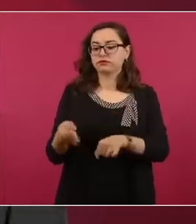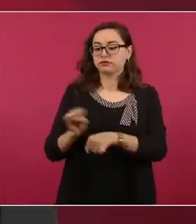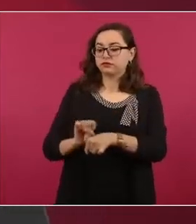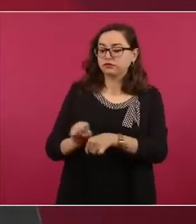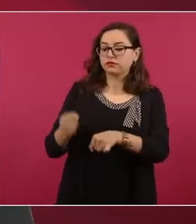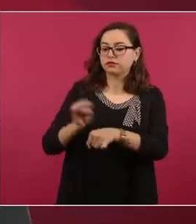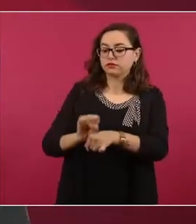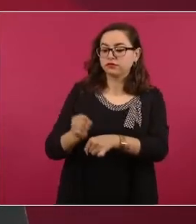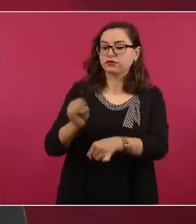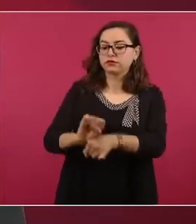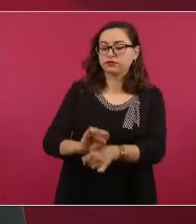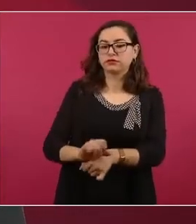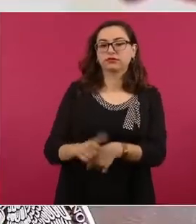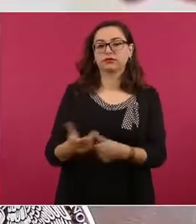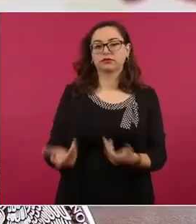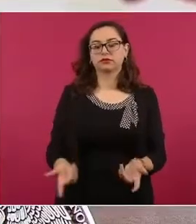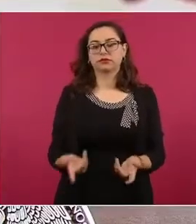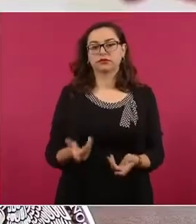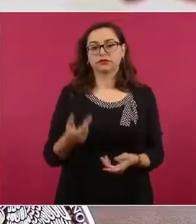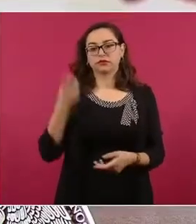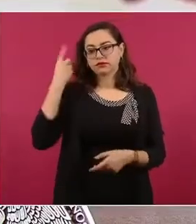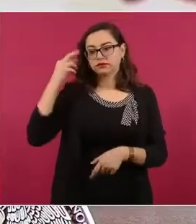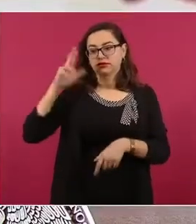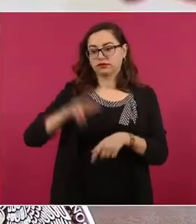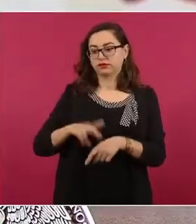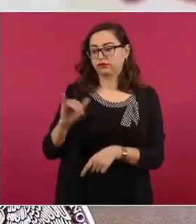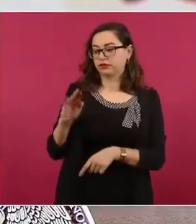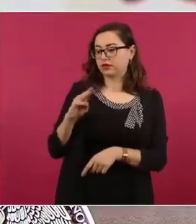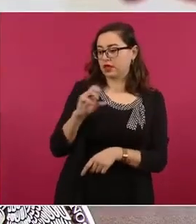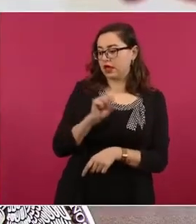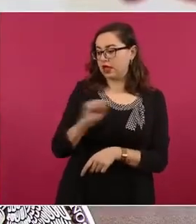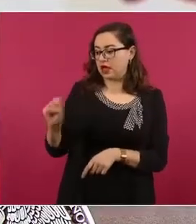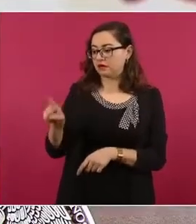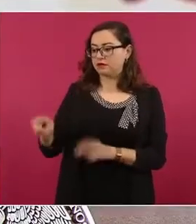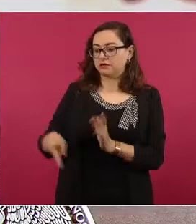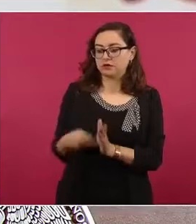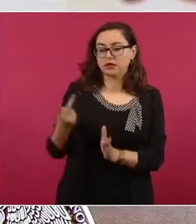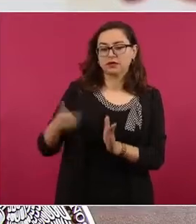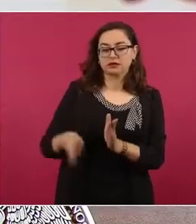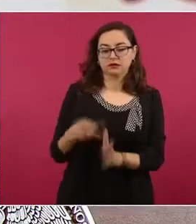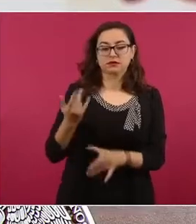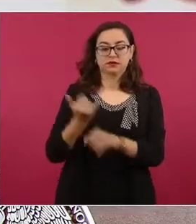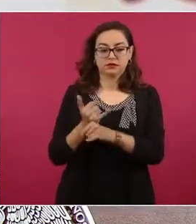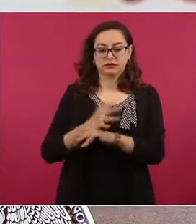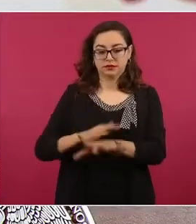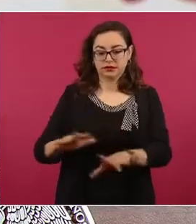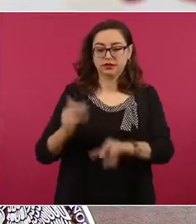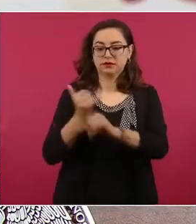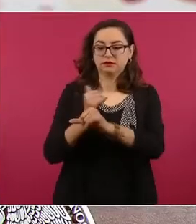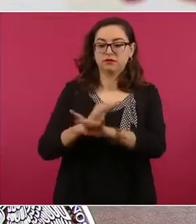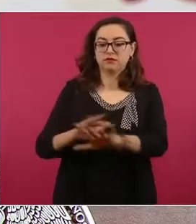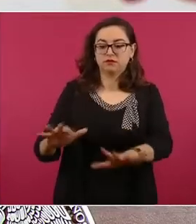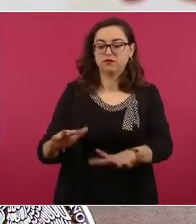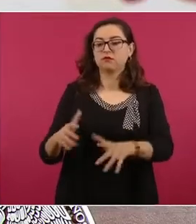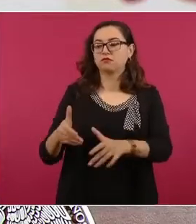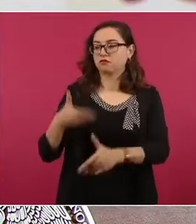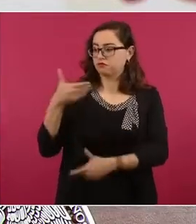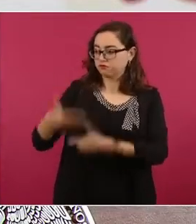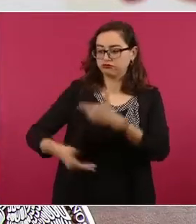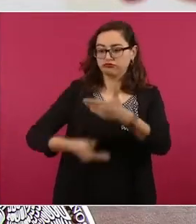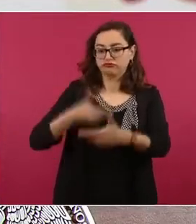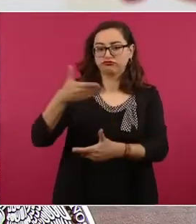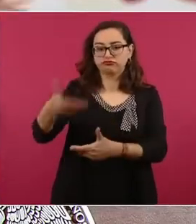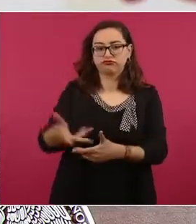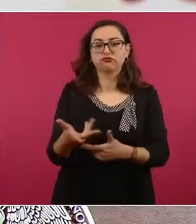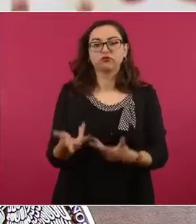donde el director del IMSS, el maestro Zoe Robledo, informa periódicamente, y aquí lo comentará ahora, sobre las acciones en concreto que